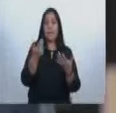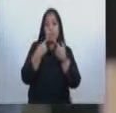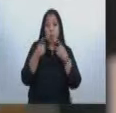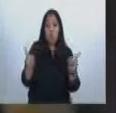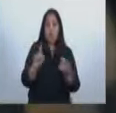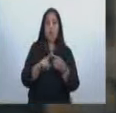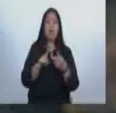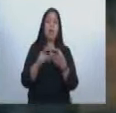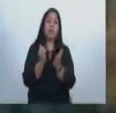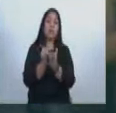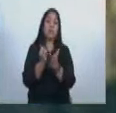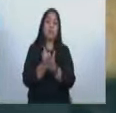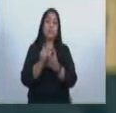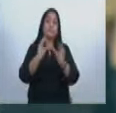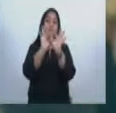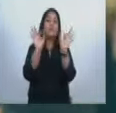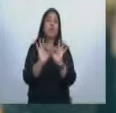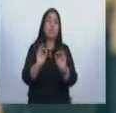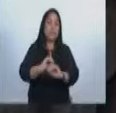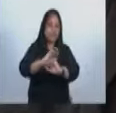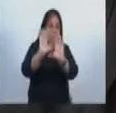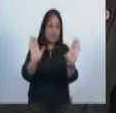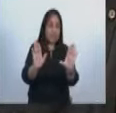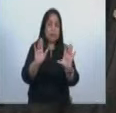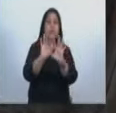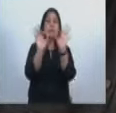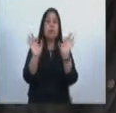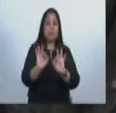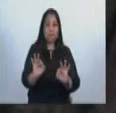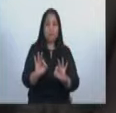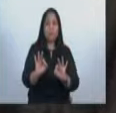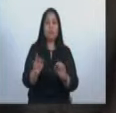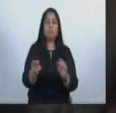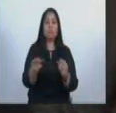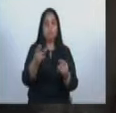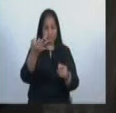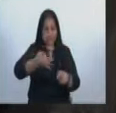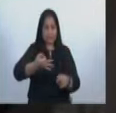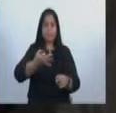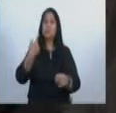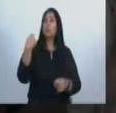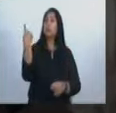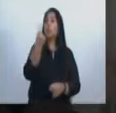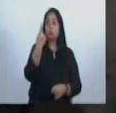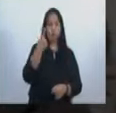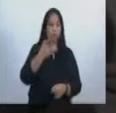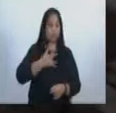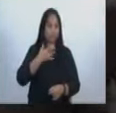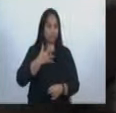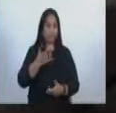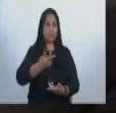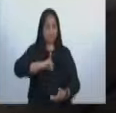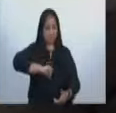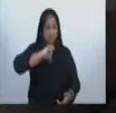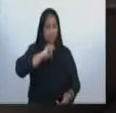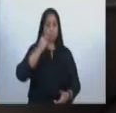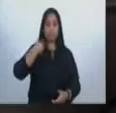instituciones de manera transparente y de manera competente todos vamos a sentirnos orgullosos de nuestro